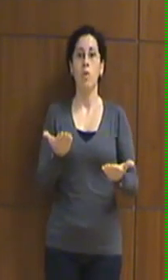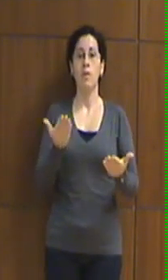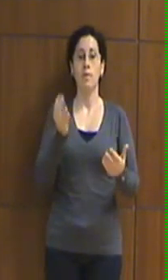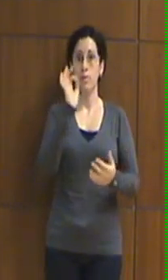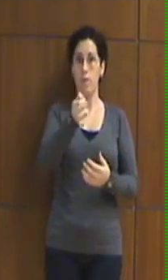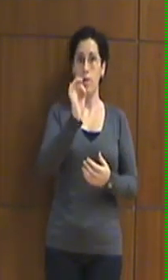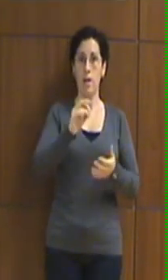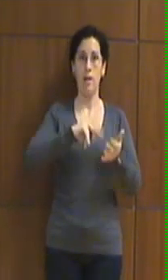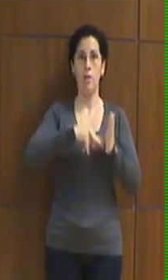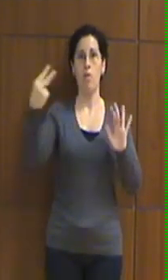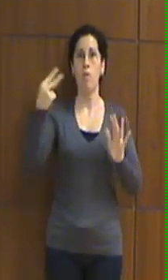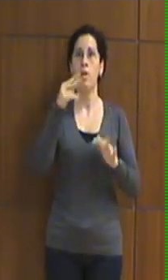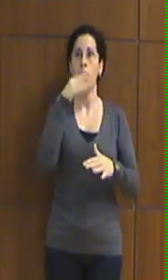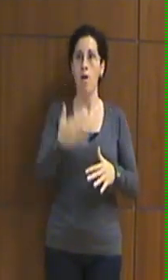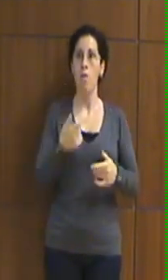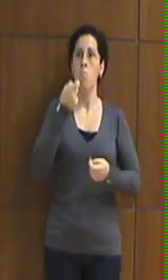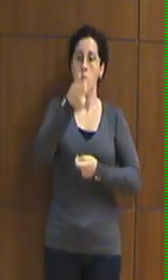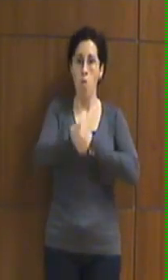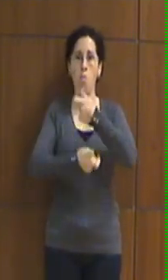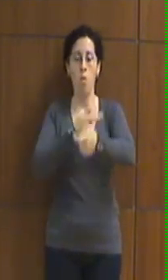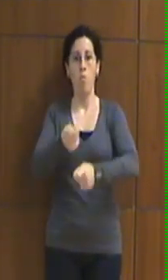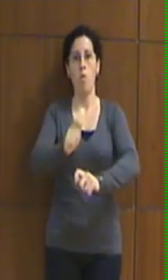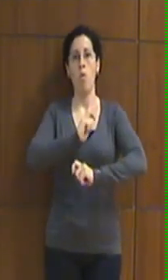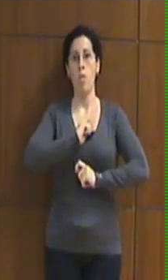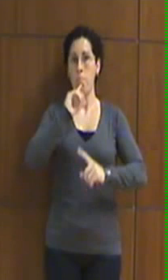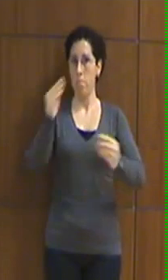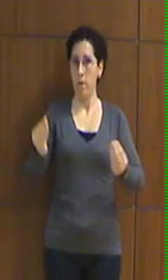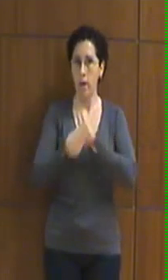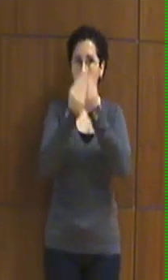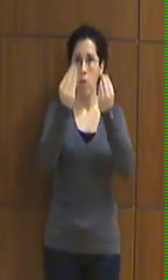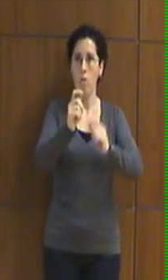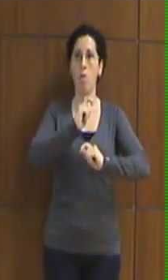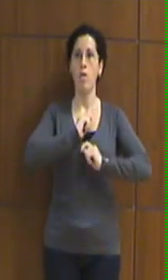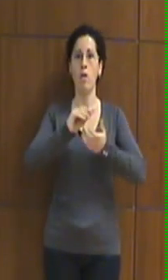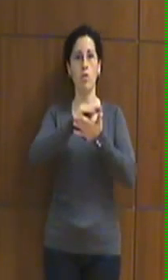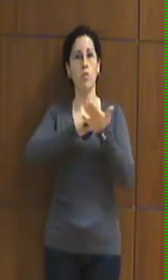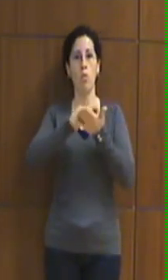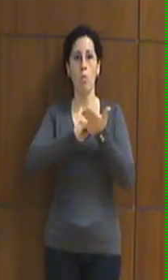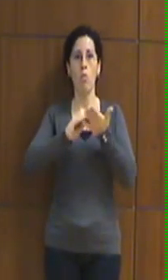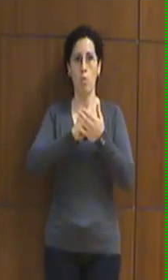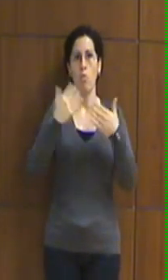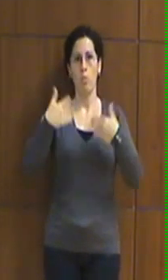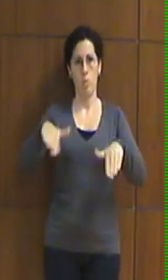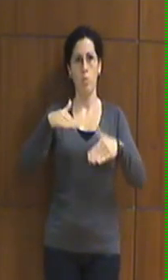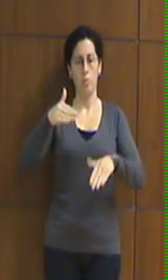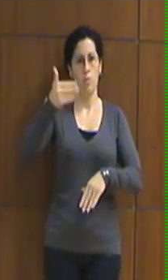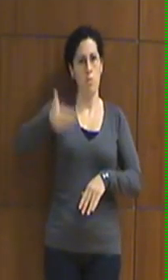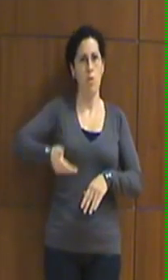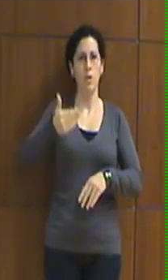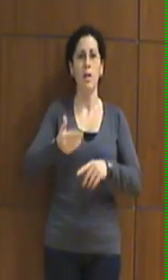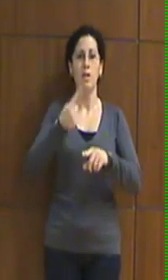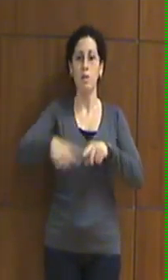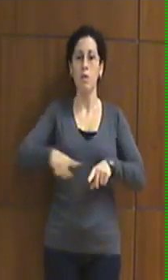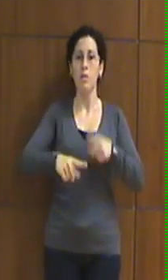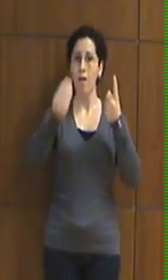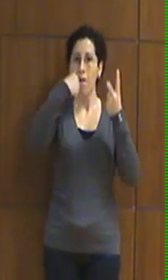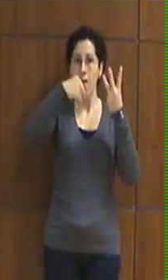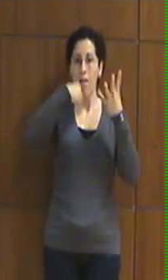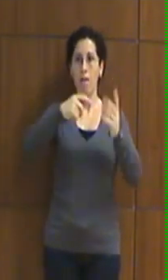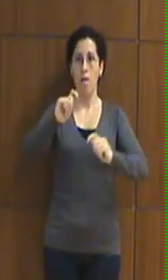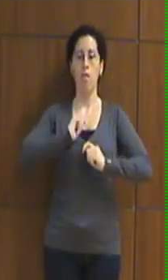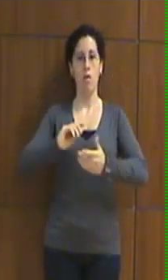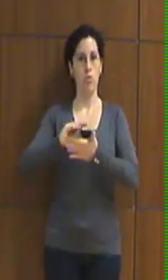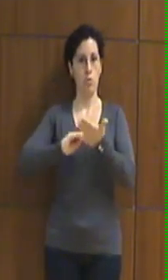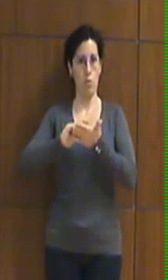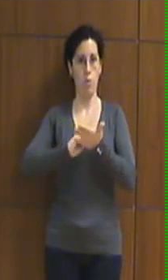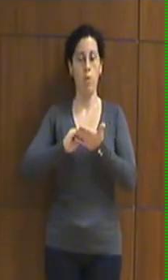tecnología está sirviendo para mejorar y para solucionar parte importante de estas carencias, pero también